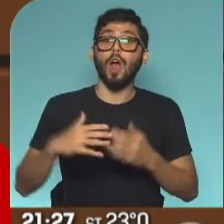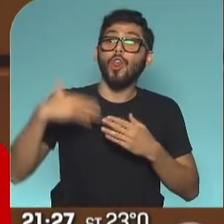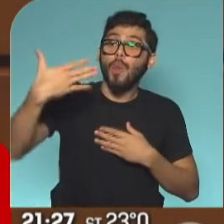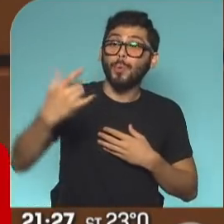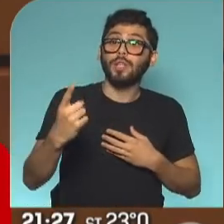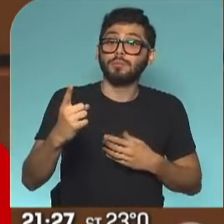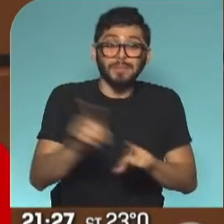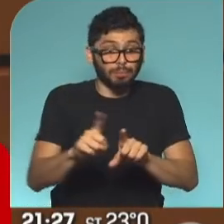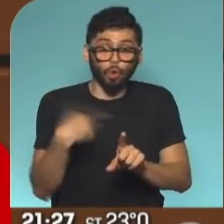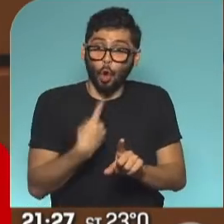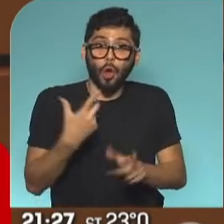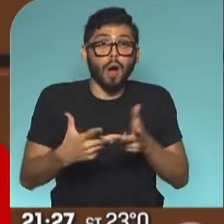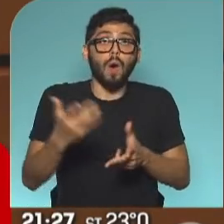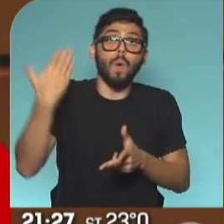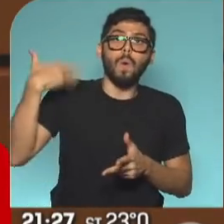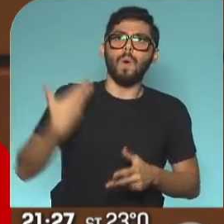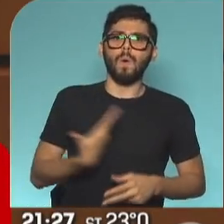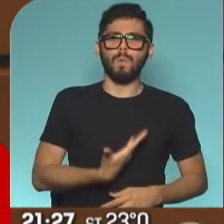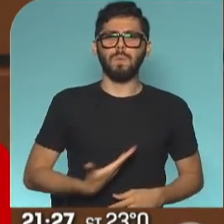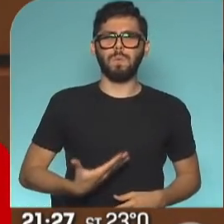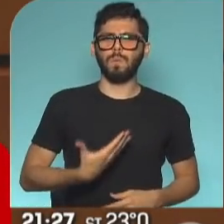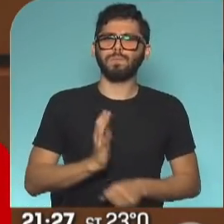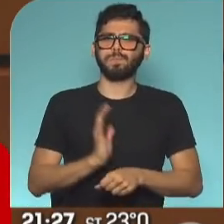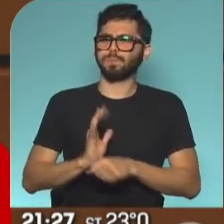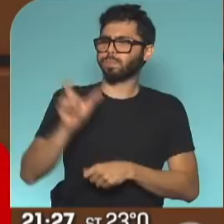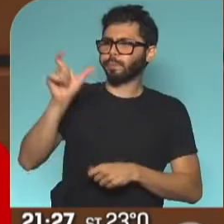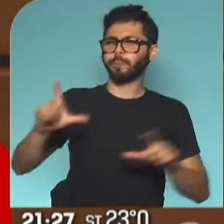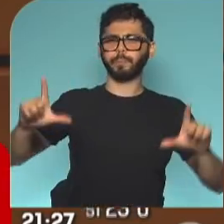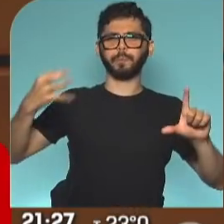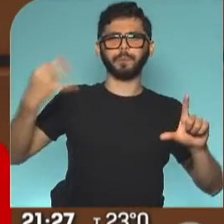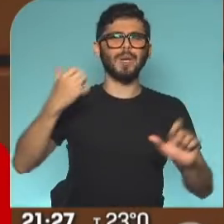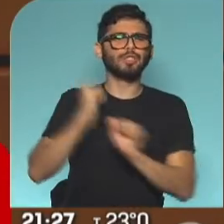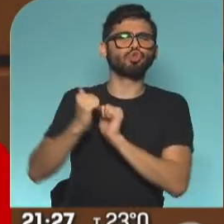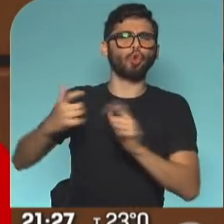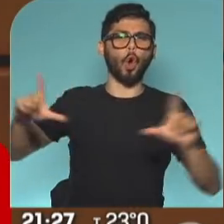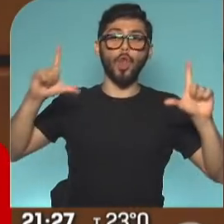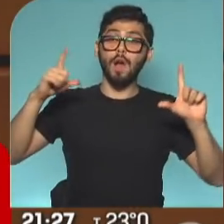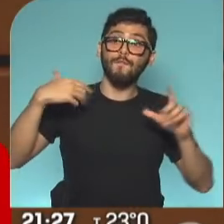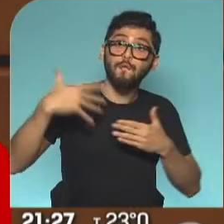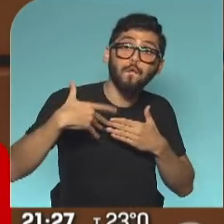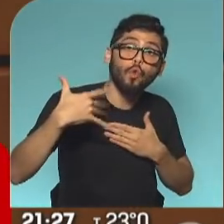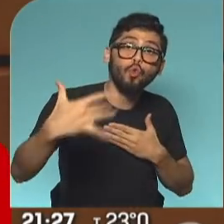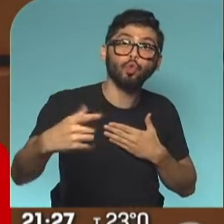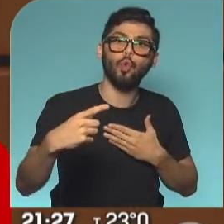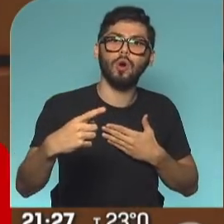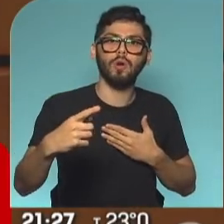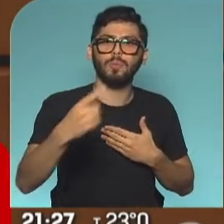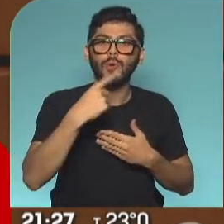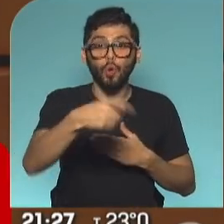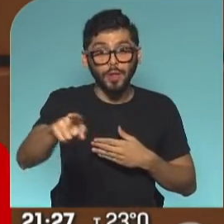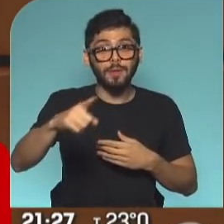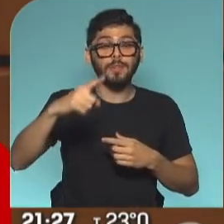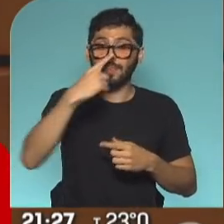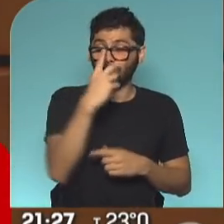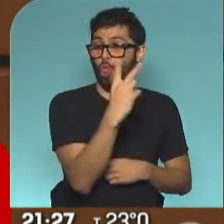de nuestros próceres, mañana ustedes, cuando celebren el bicentenario del Plan de